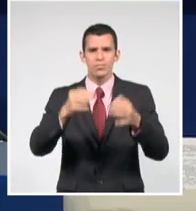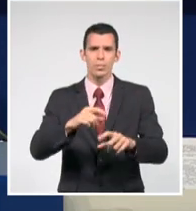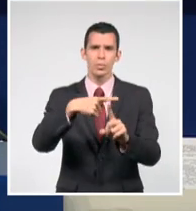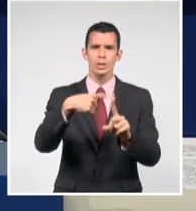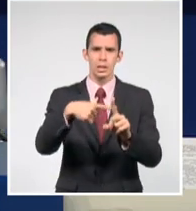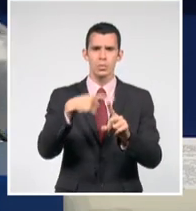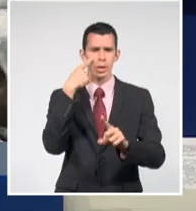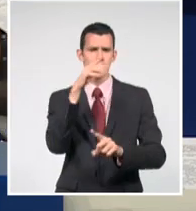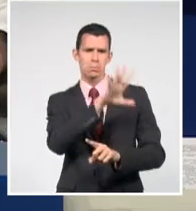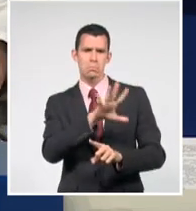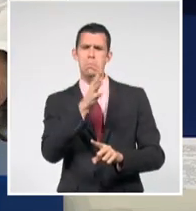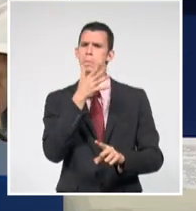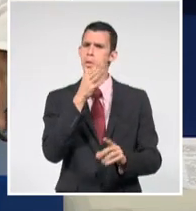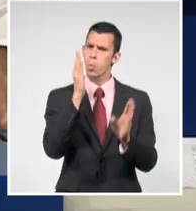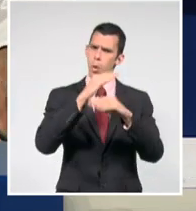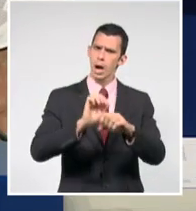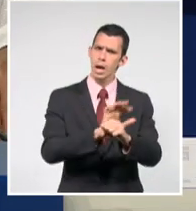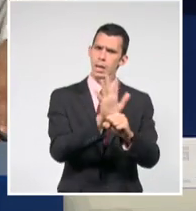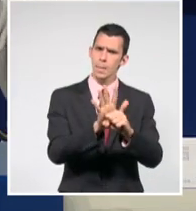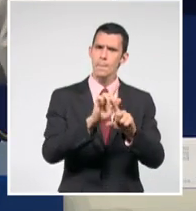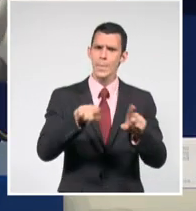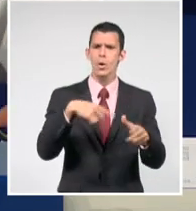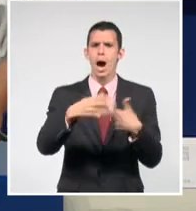diagnóstico. Característica